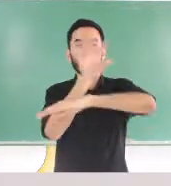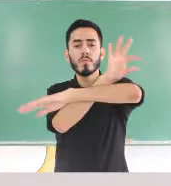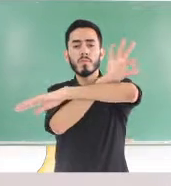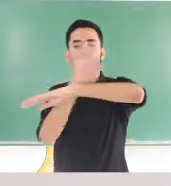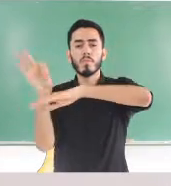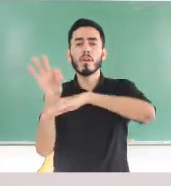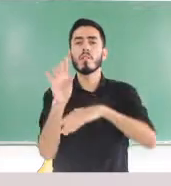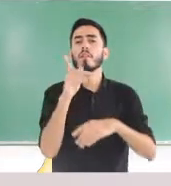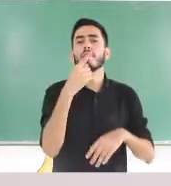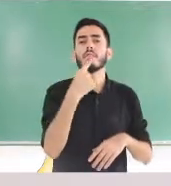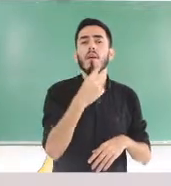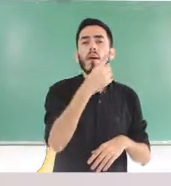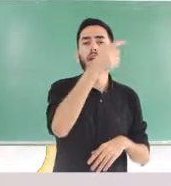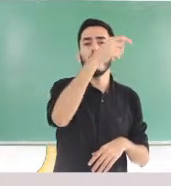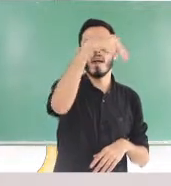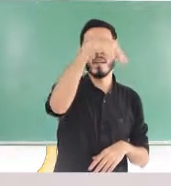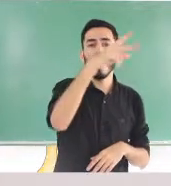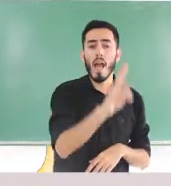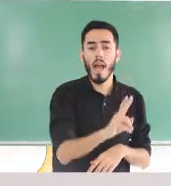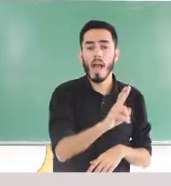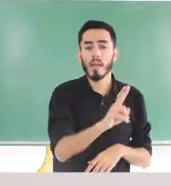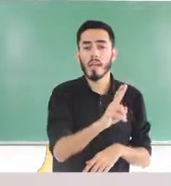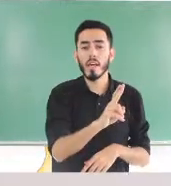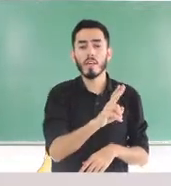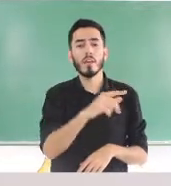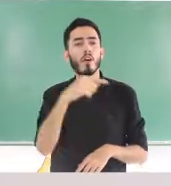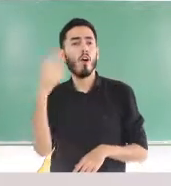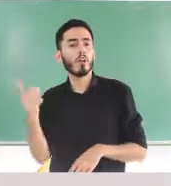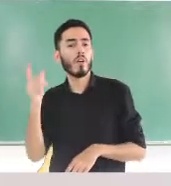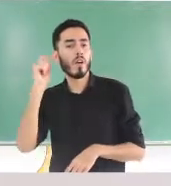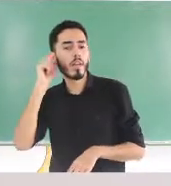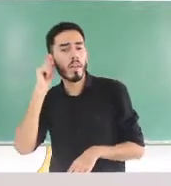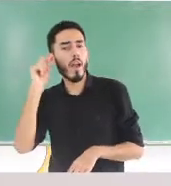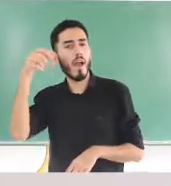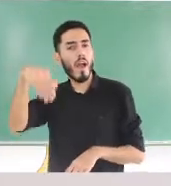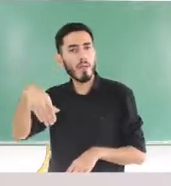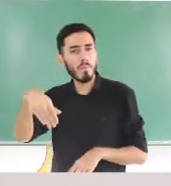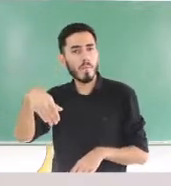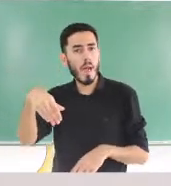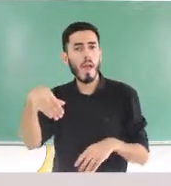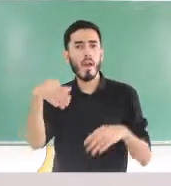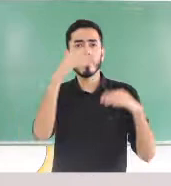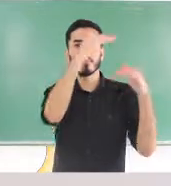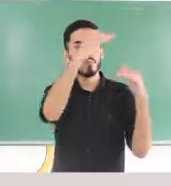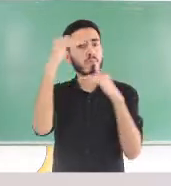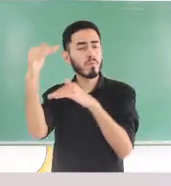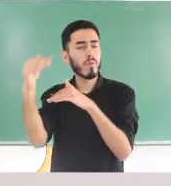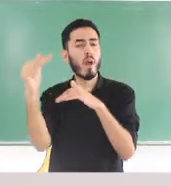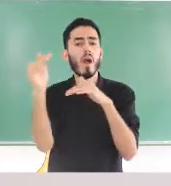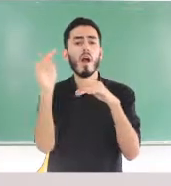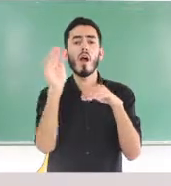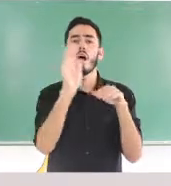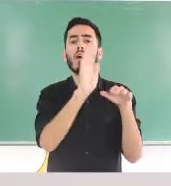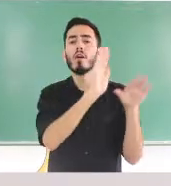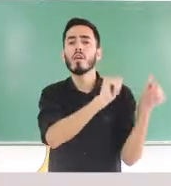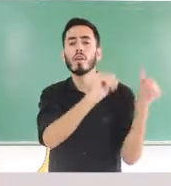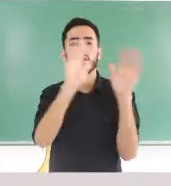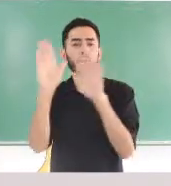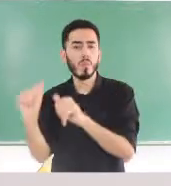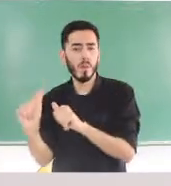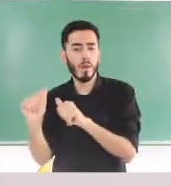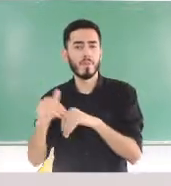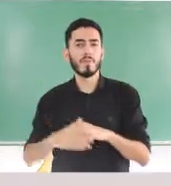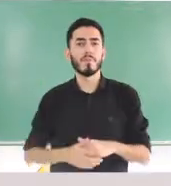transversal, por ejemplo N y R y a su vez tenemos G y M. ¿Qué sucede? Están entre paralelas en